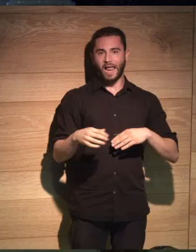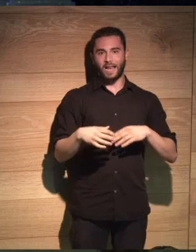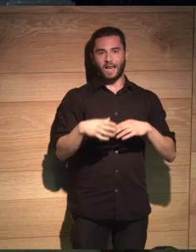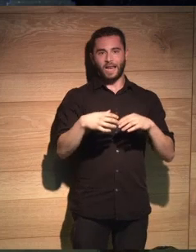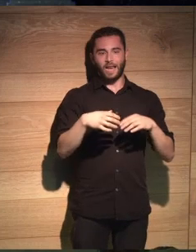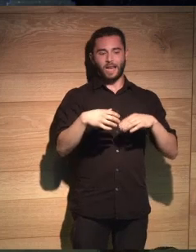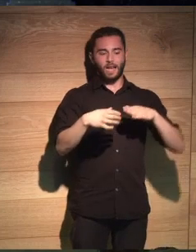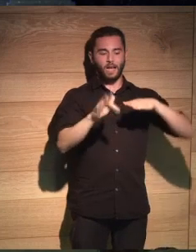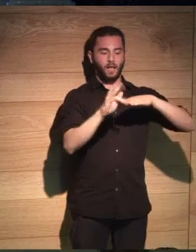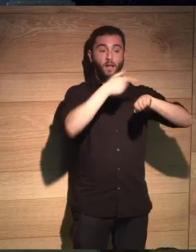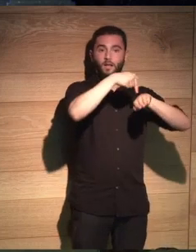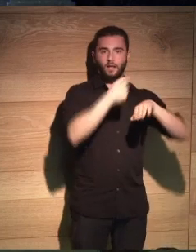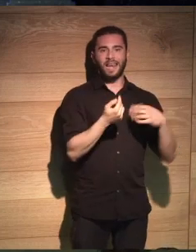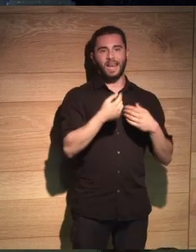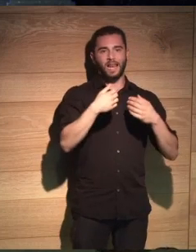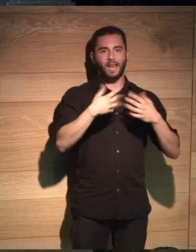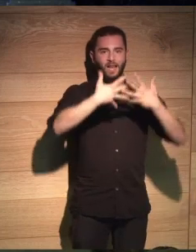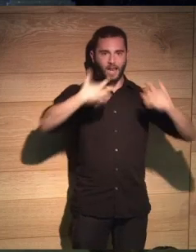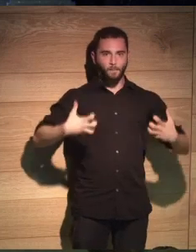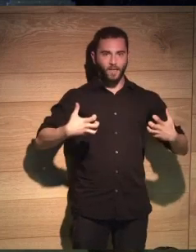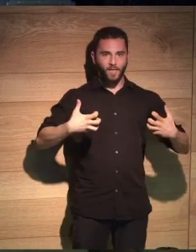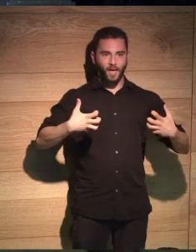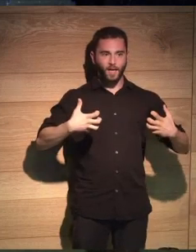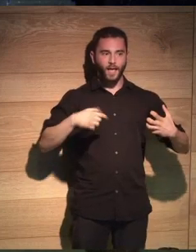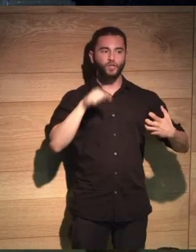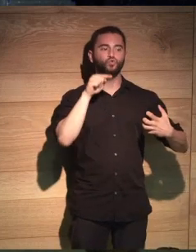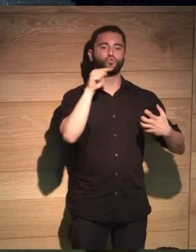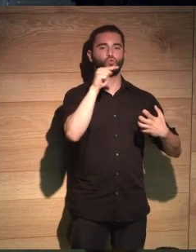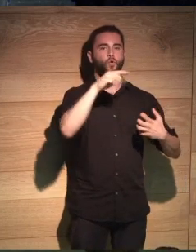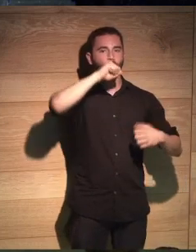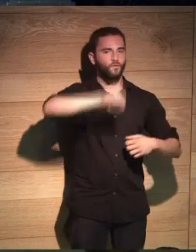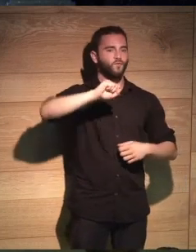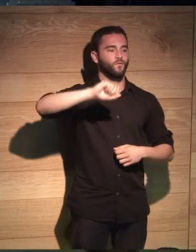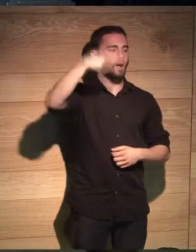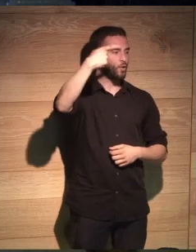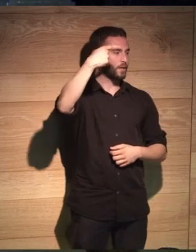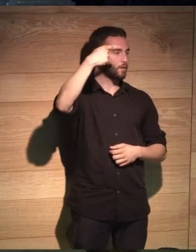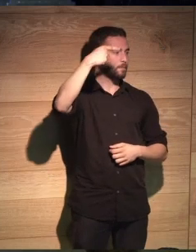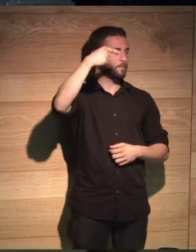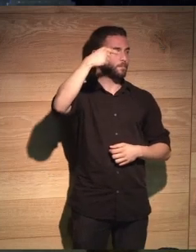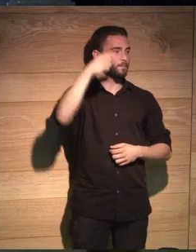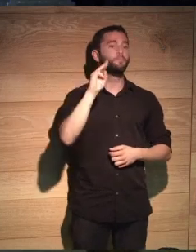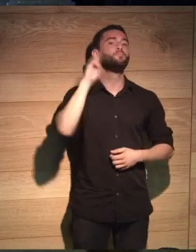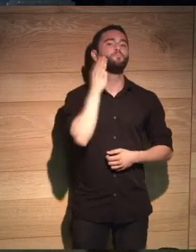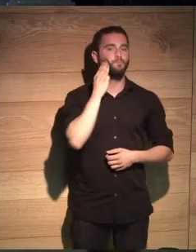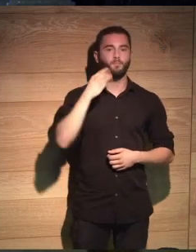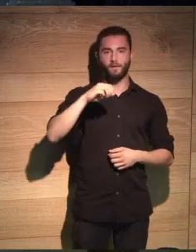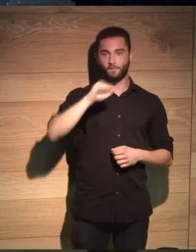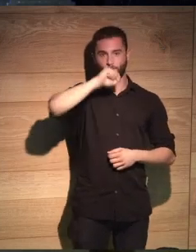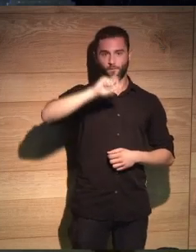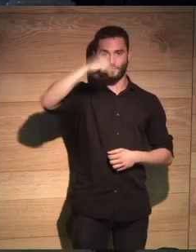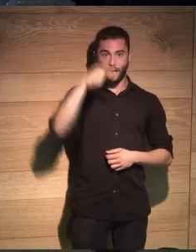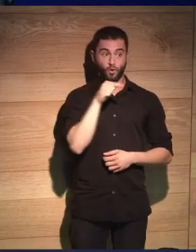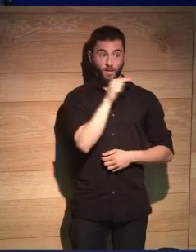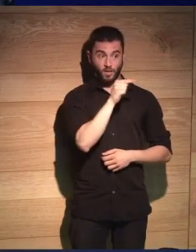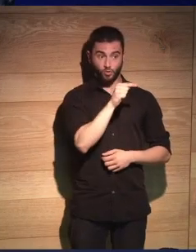una placa en su pub favorito. Y luego yo la verdad es que,